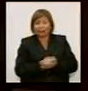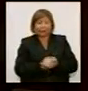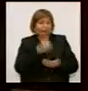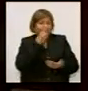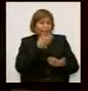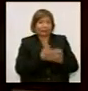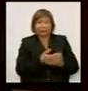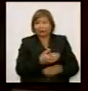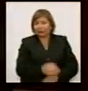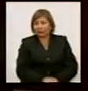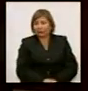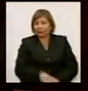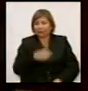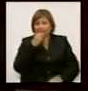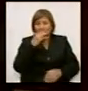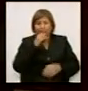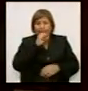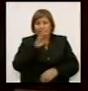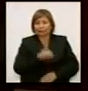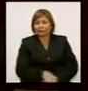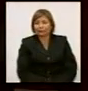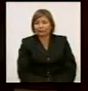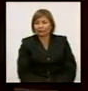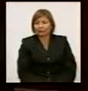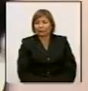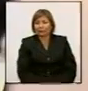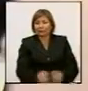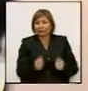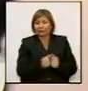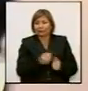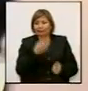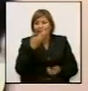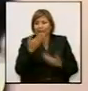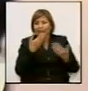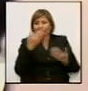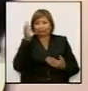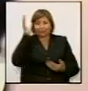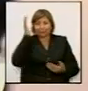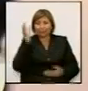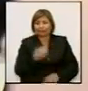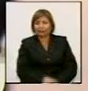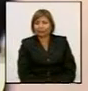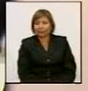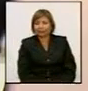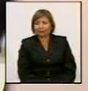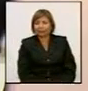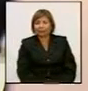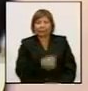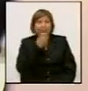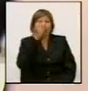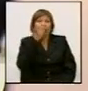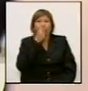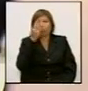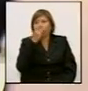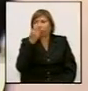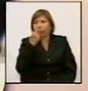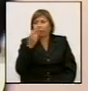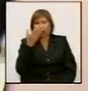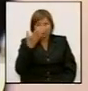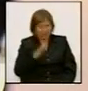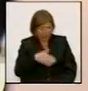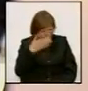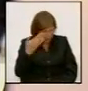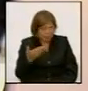bien enterado que comunica a los demás sus conocimientos. Es un soplete permanente. Hay